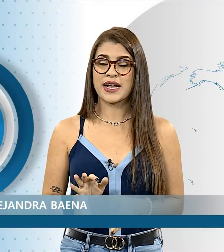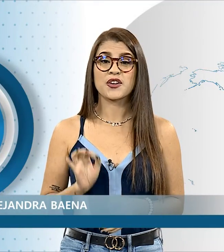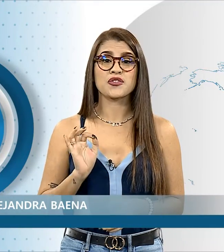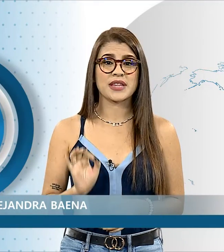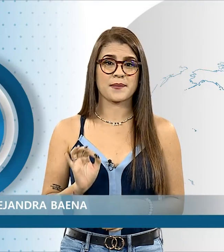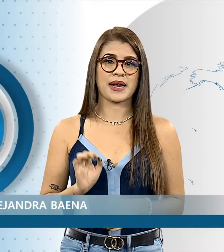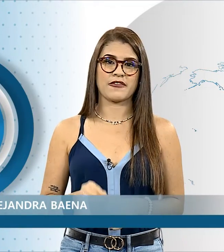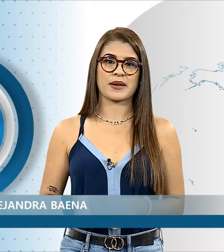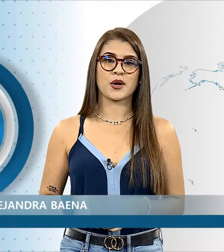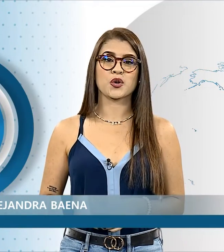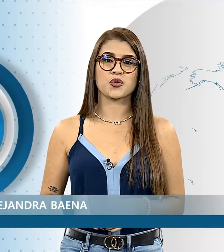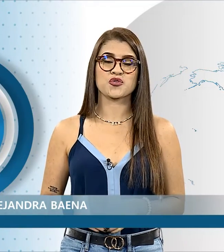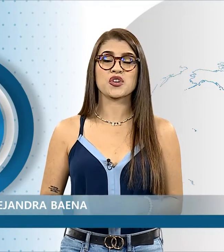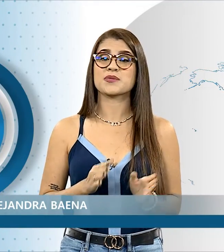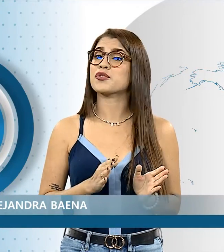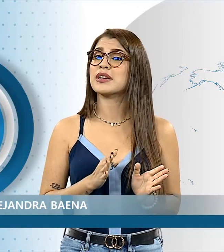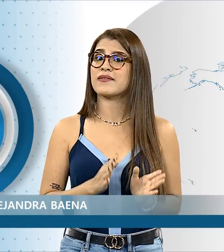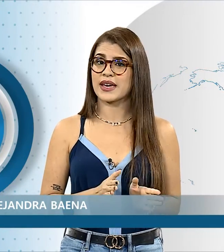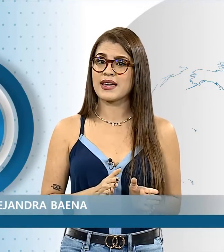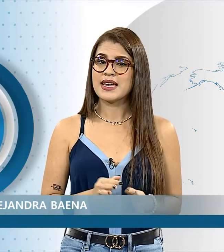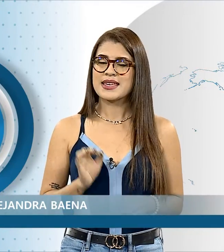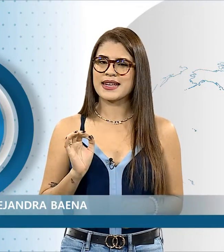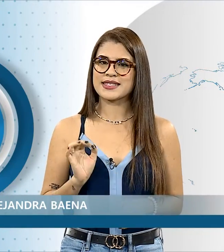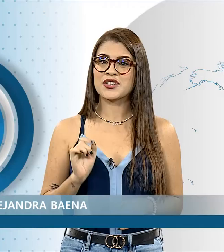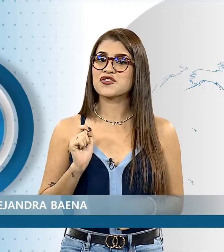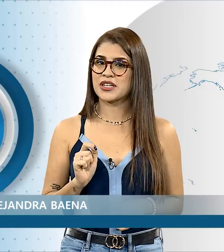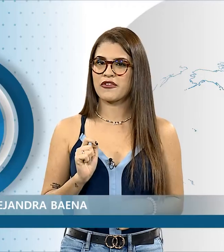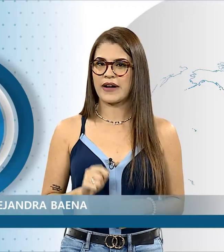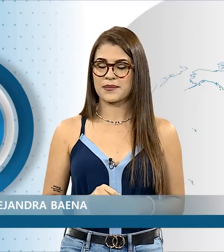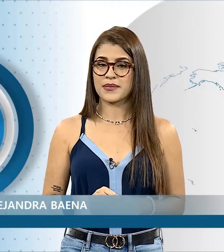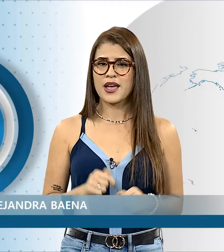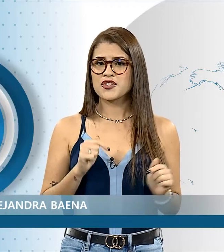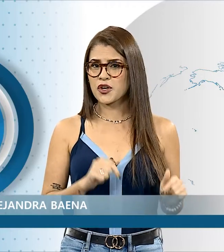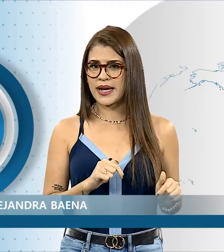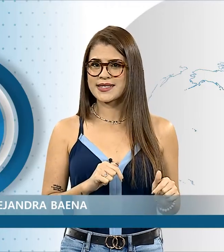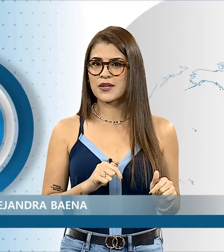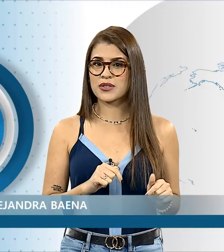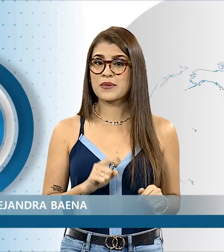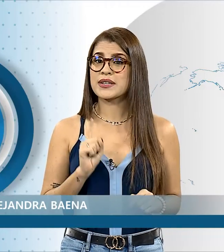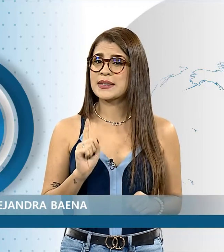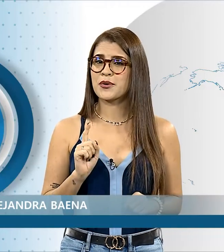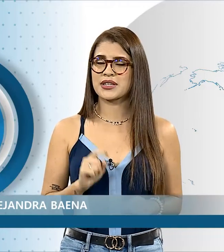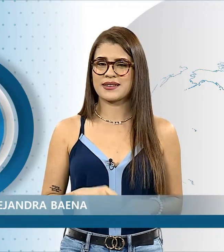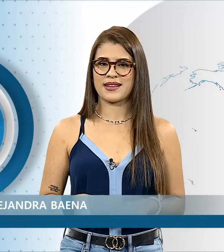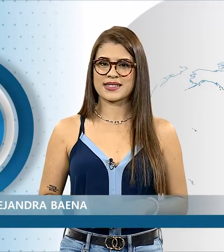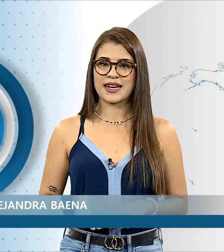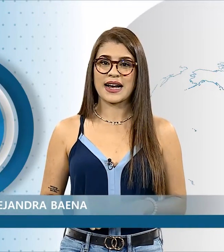inmunización nacional contempla el fármaco ruso Sputnik V y el chino Sinopharm. Sobre este